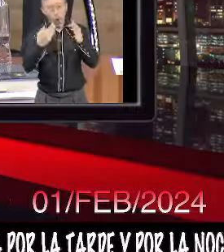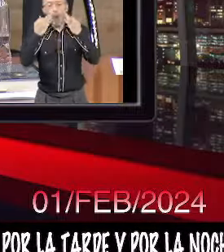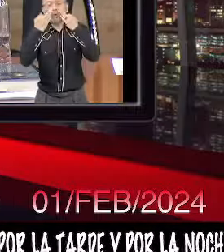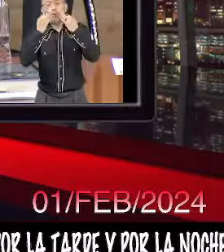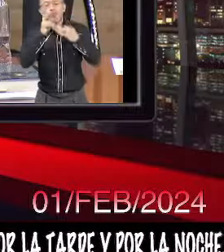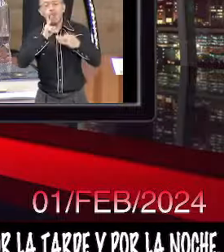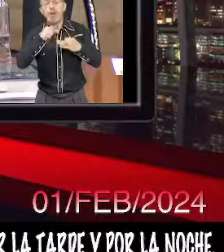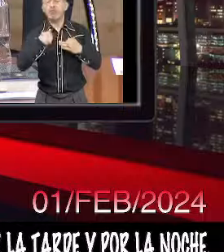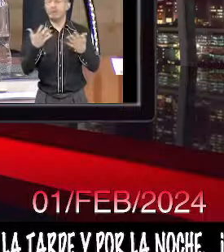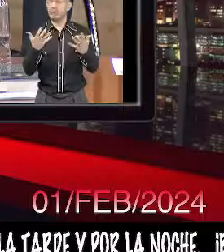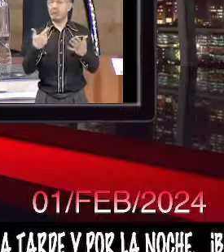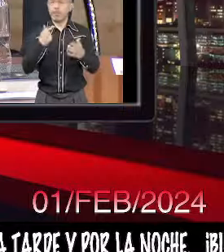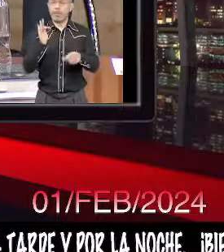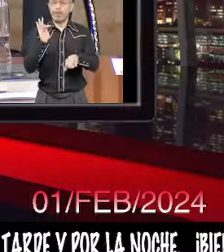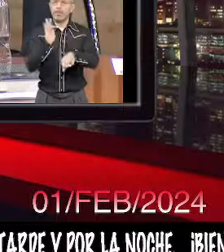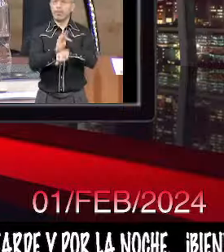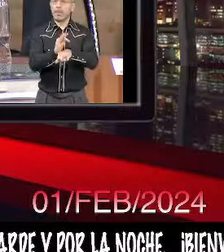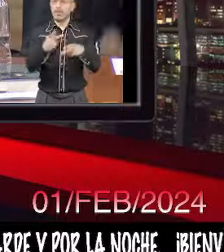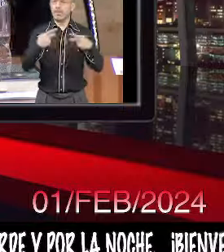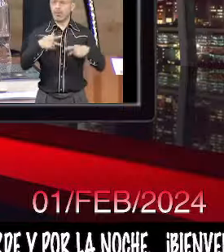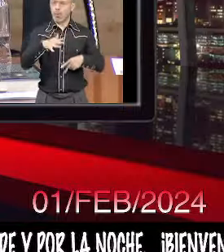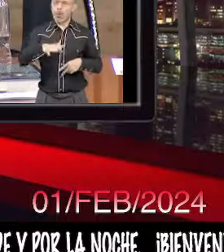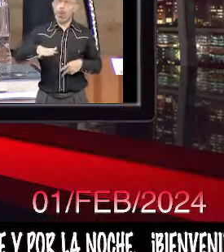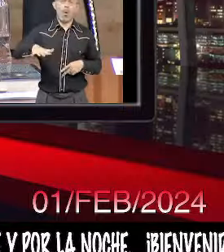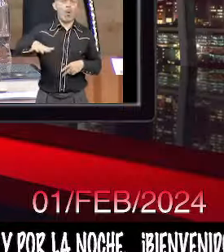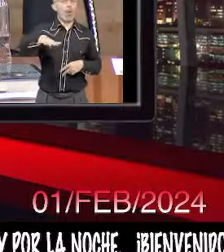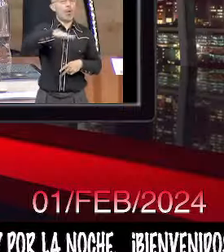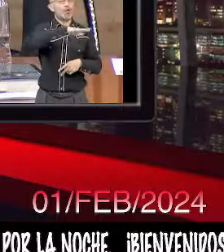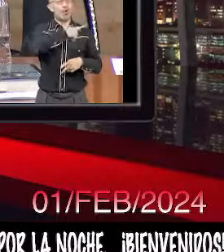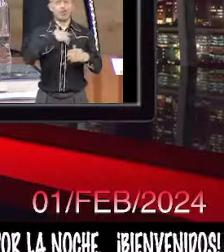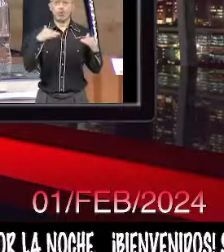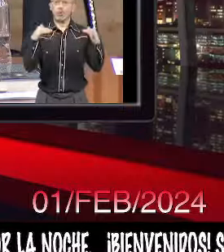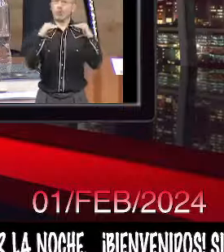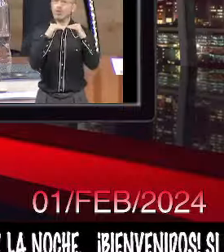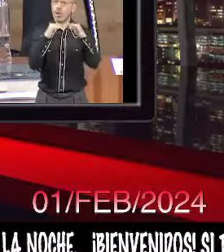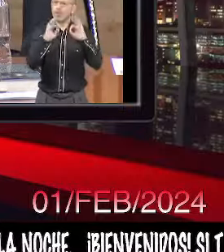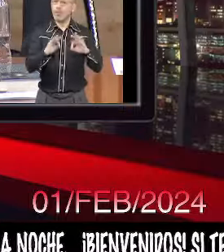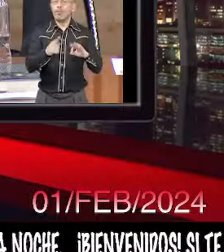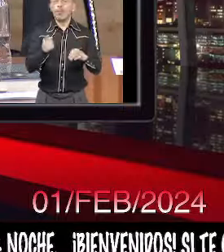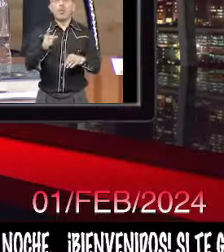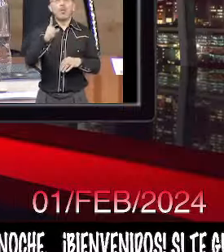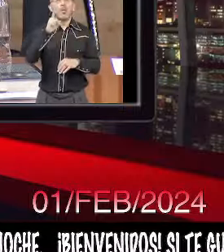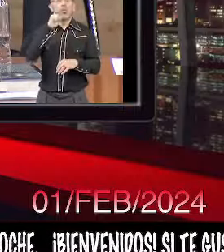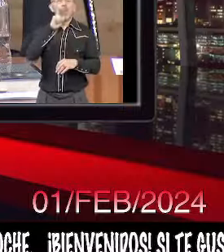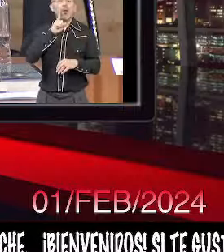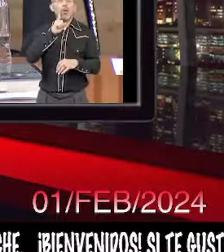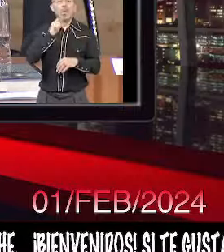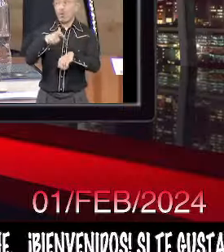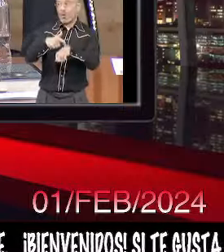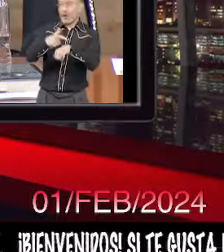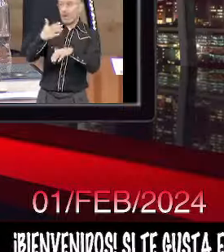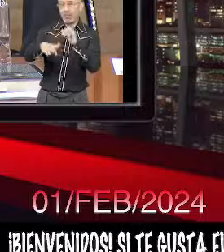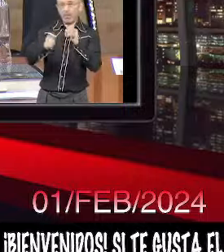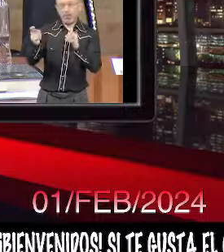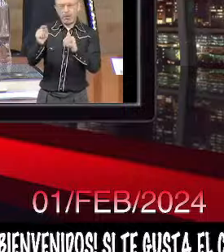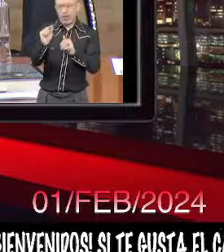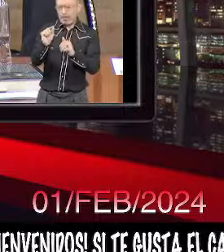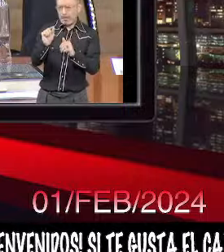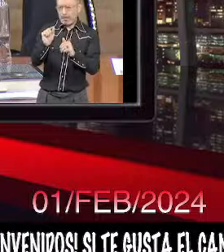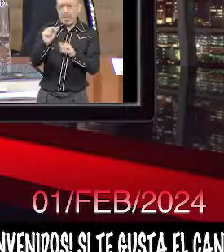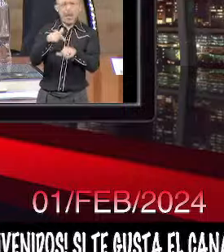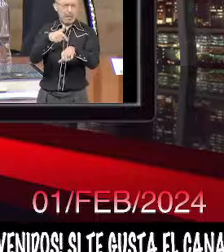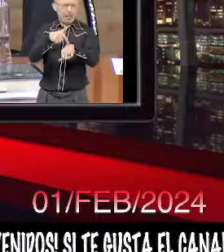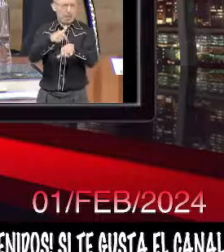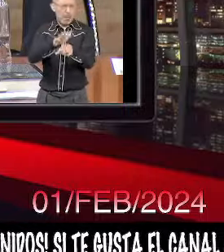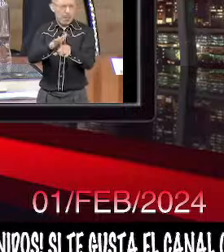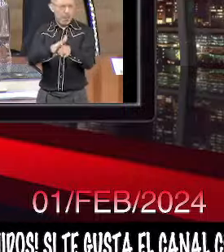los seres humanos y por erradicar toda forma de violencia en contra de las mujeres. Terminaba, pero como me quedan algunos minutos, quiero decir,